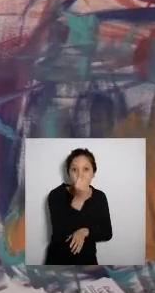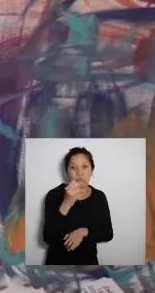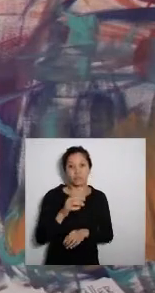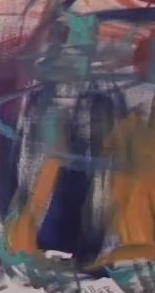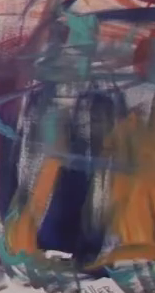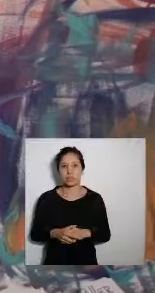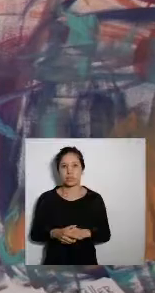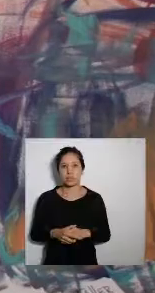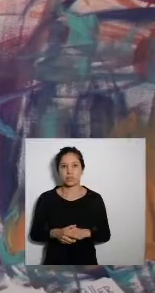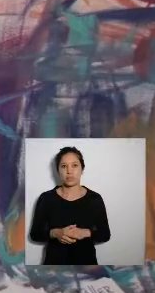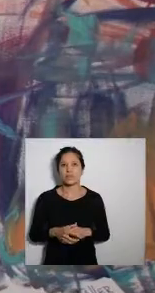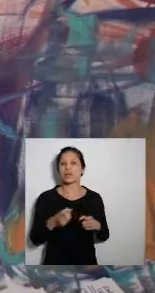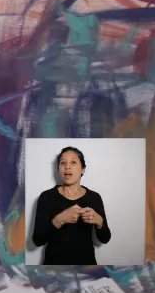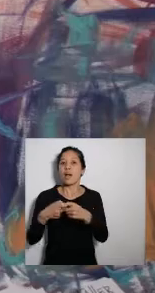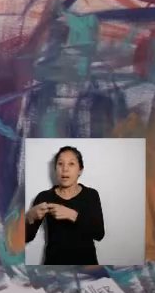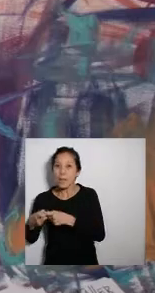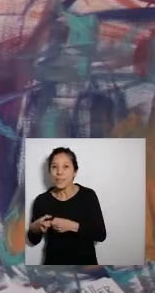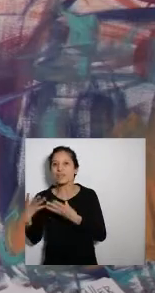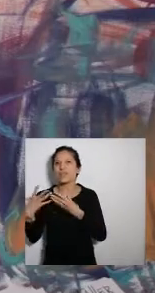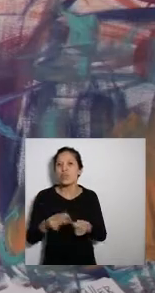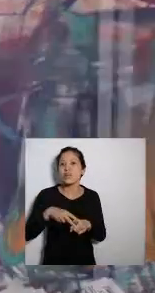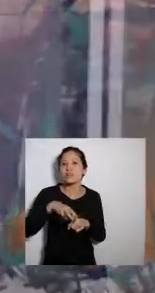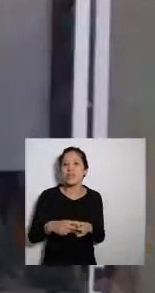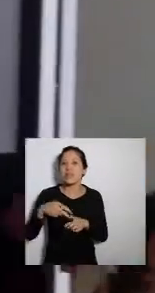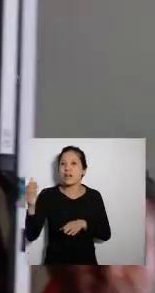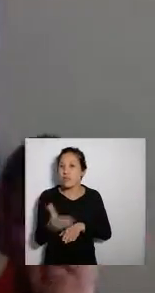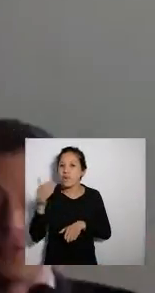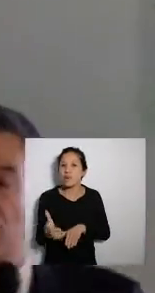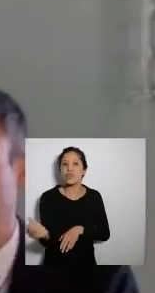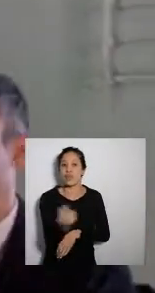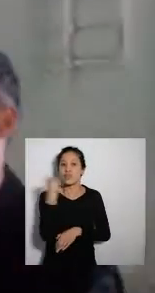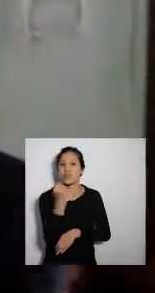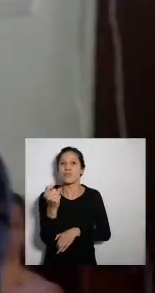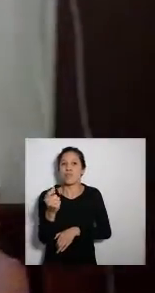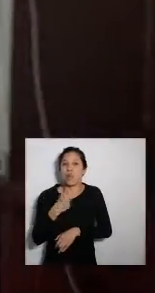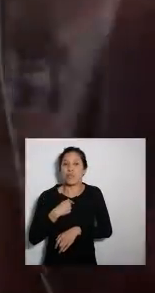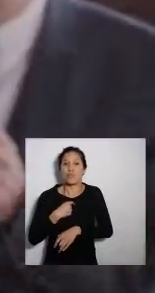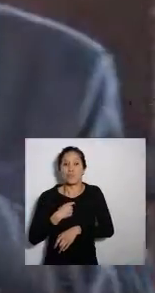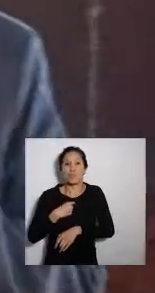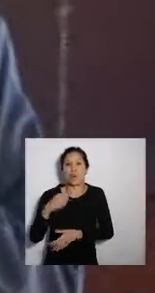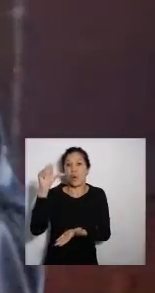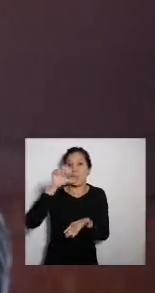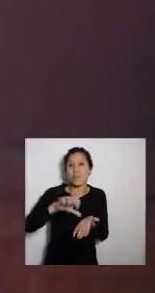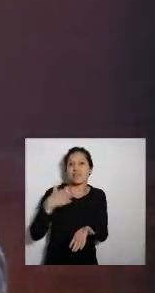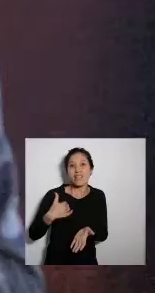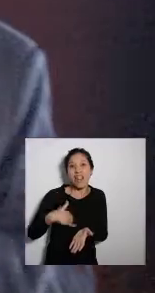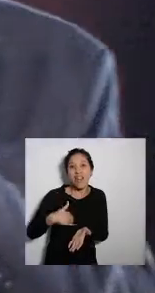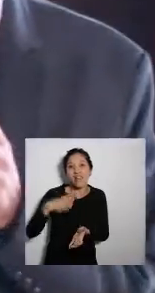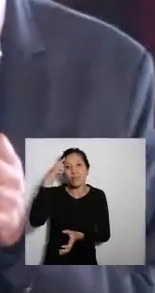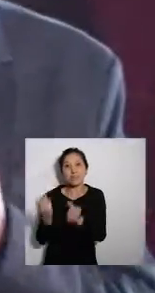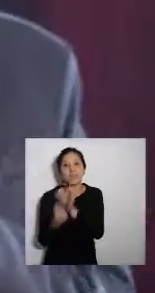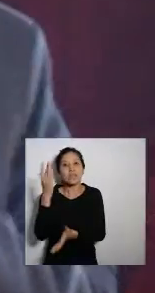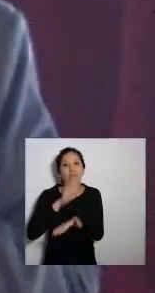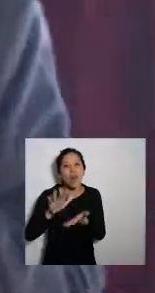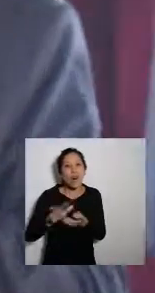hayan entidades que estén, digamos, desarrollando iniciativas para desarrollar ayudas tecnológicas. Yo creo que